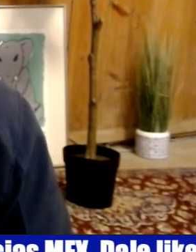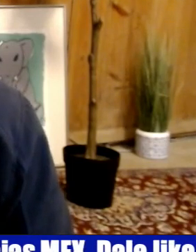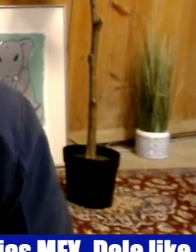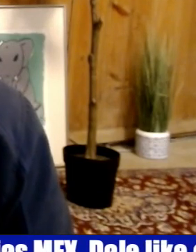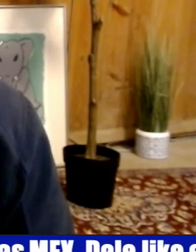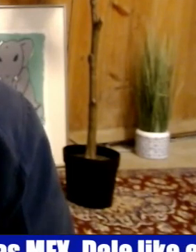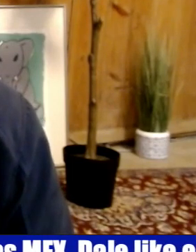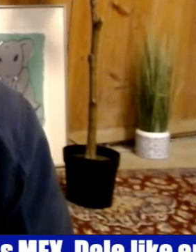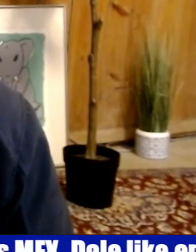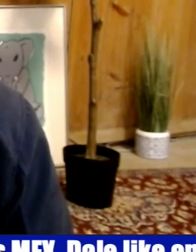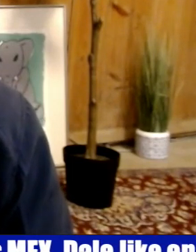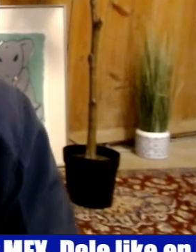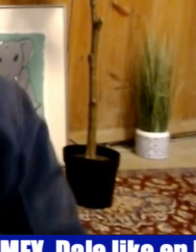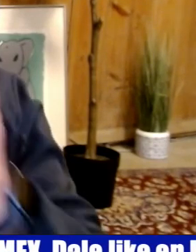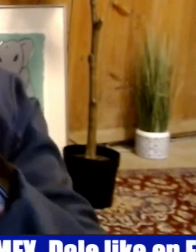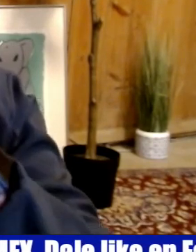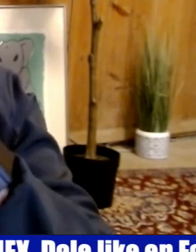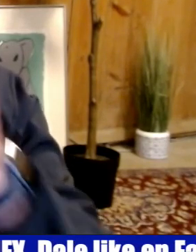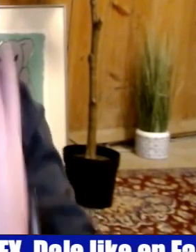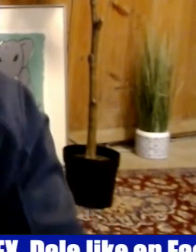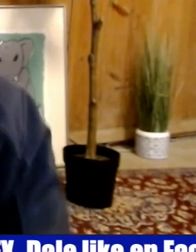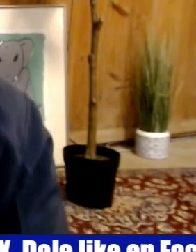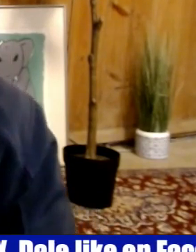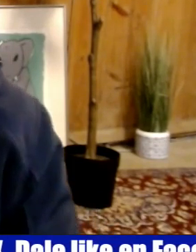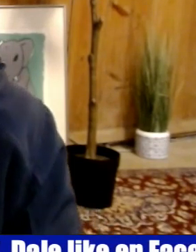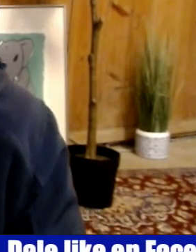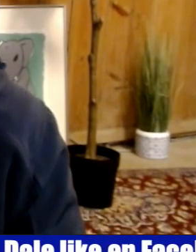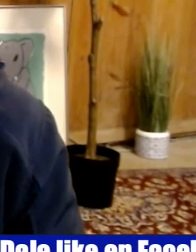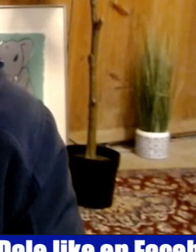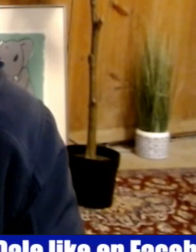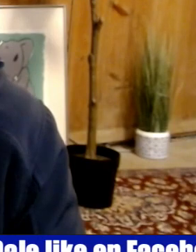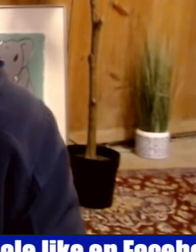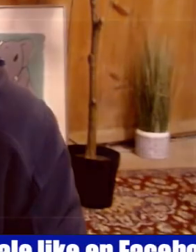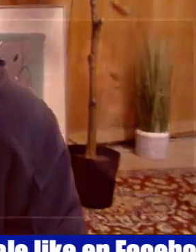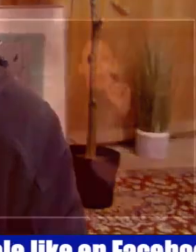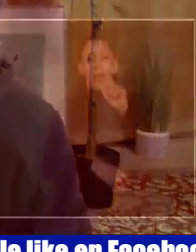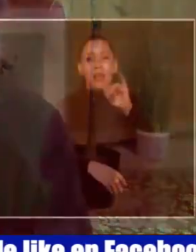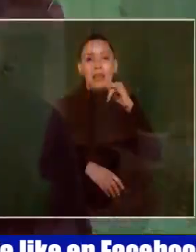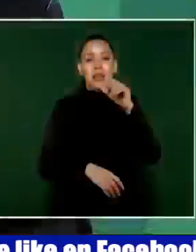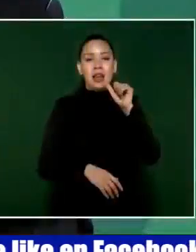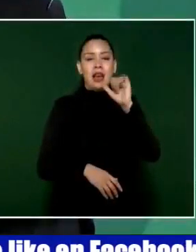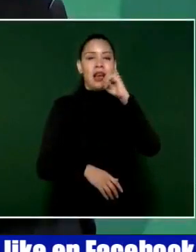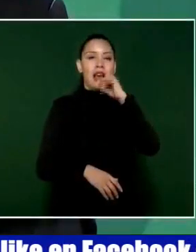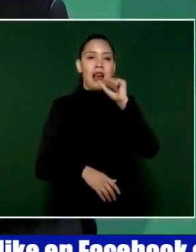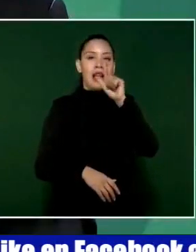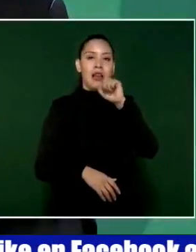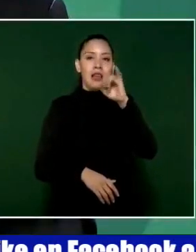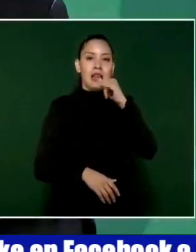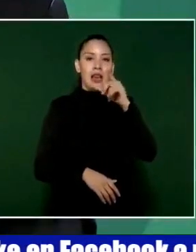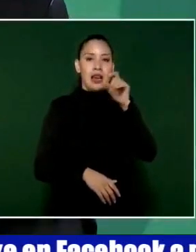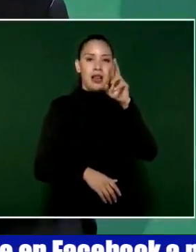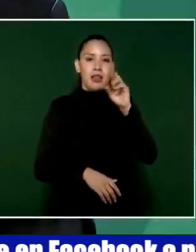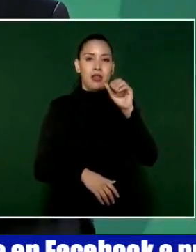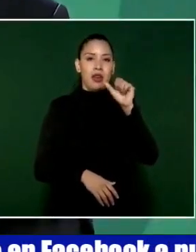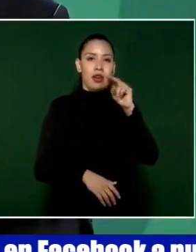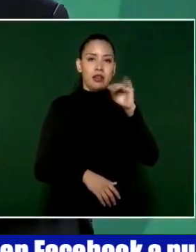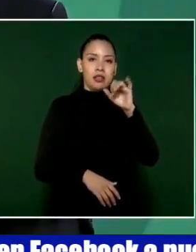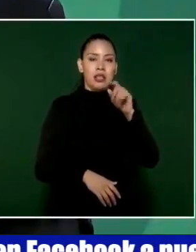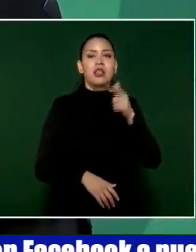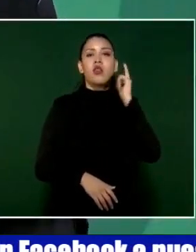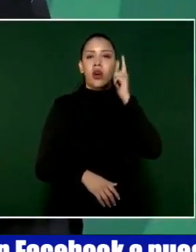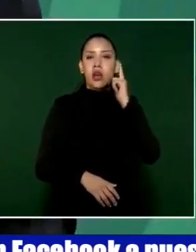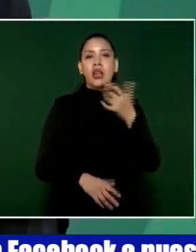no planteó que ahora quisieran que siguieran hablando de eso porque pues no les funcionó pero que la